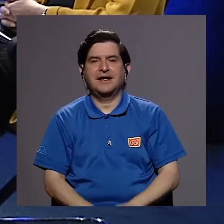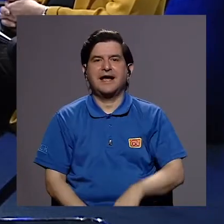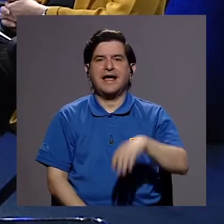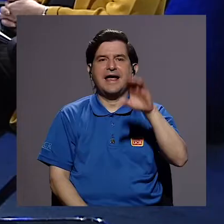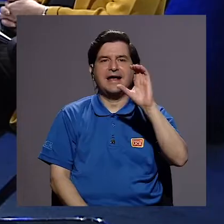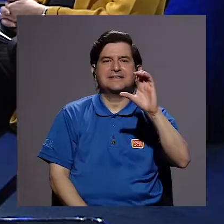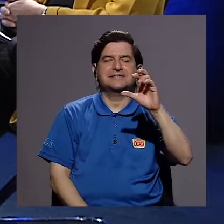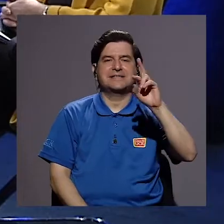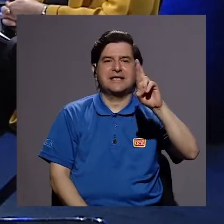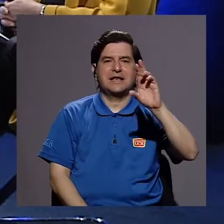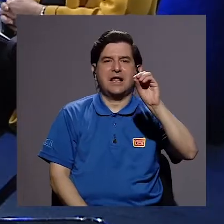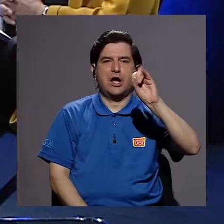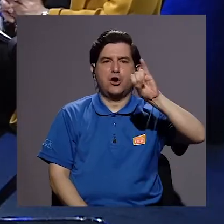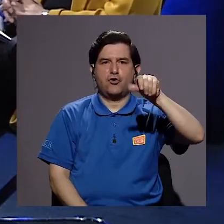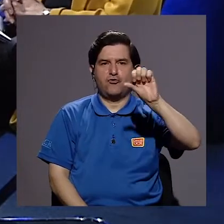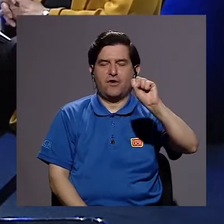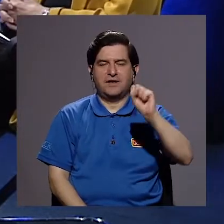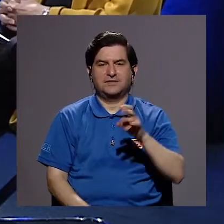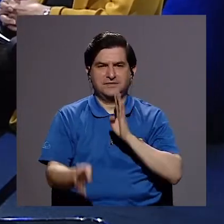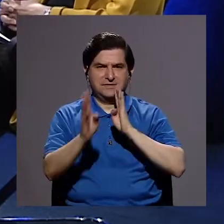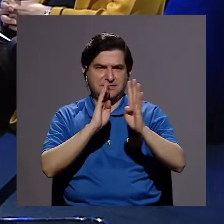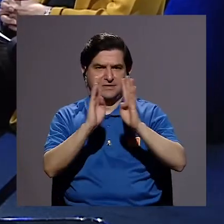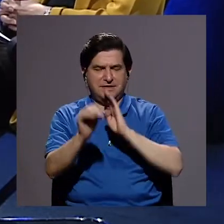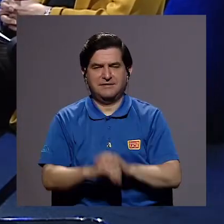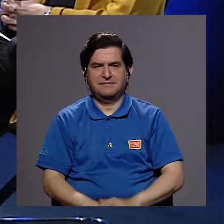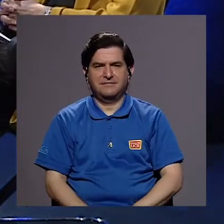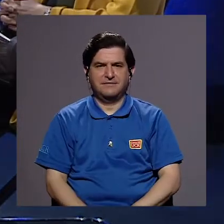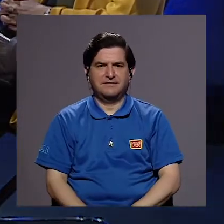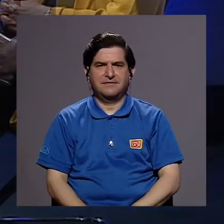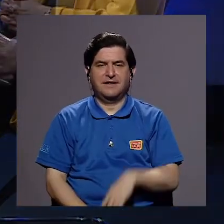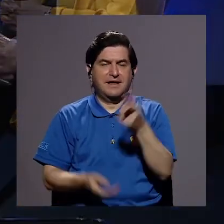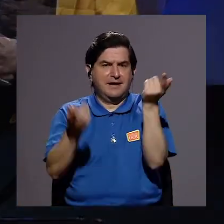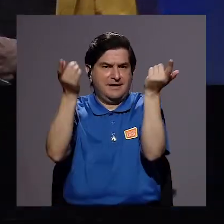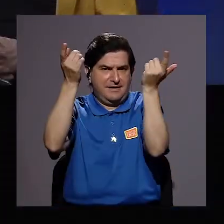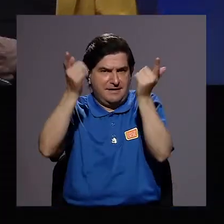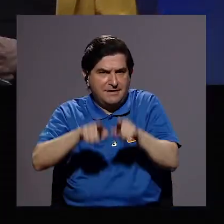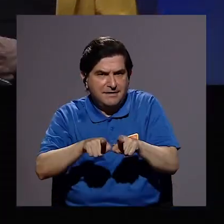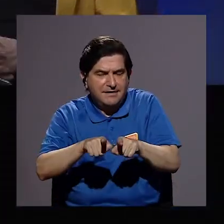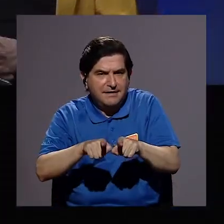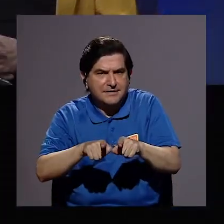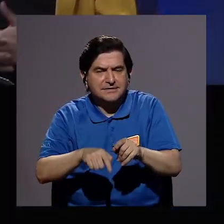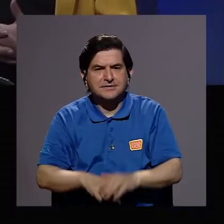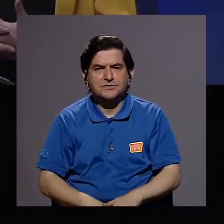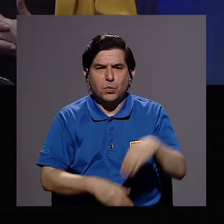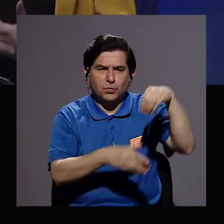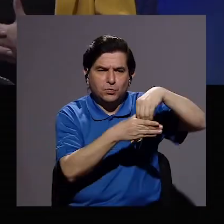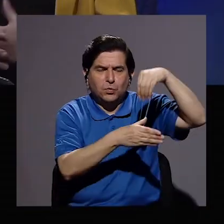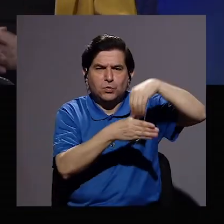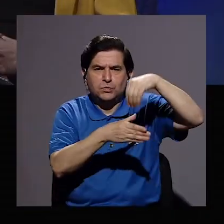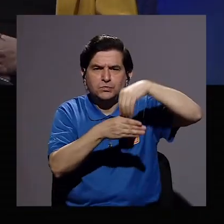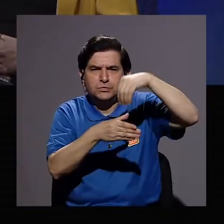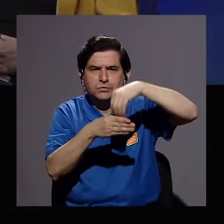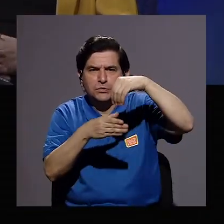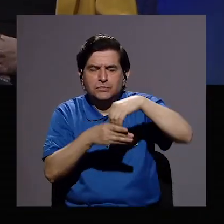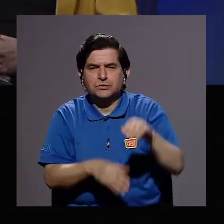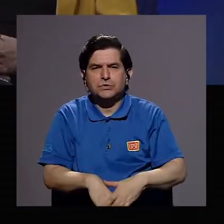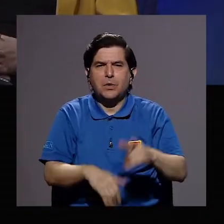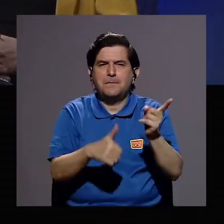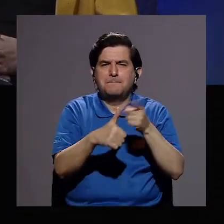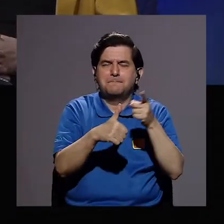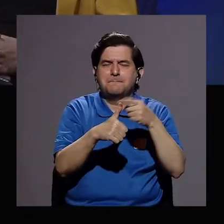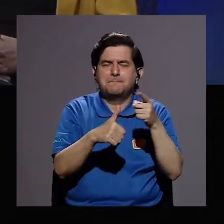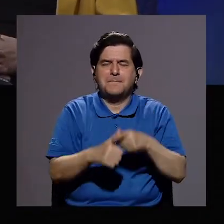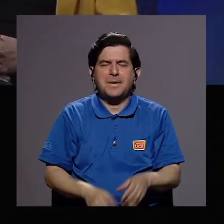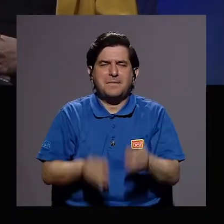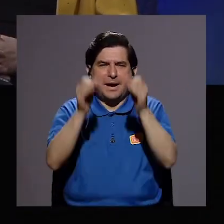doña Cristina Rojas y estábamos conversando, doña Cristina, sobre el aporte de las